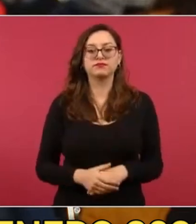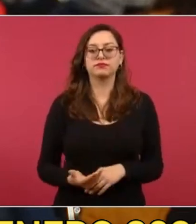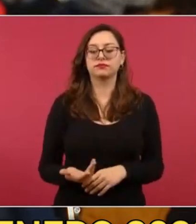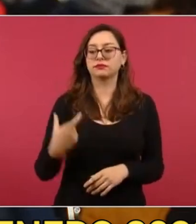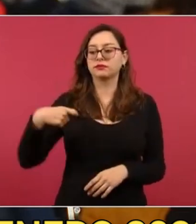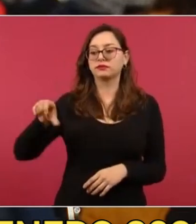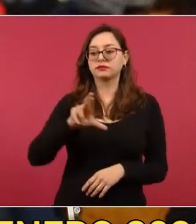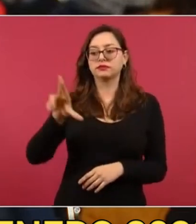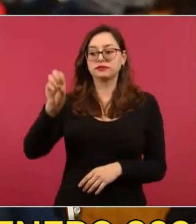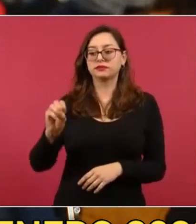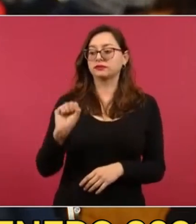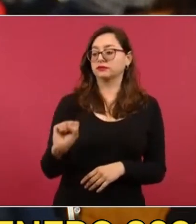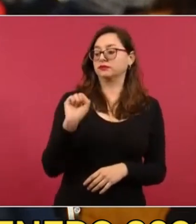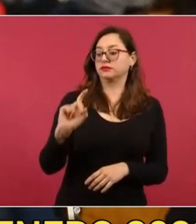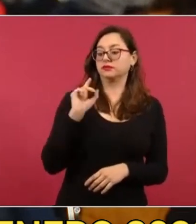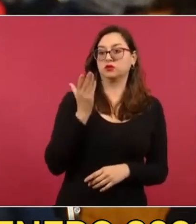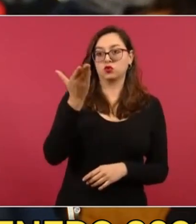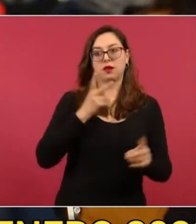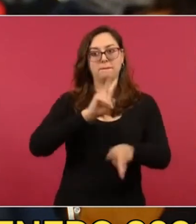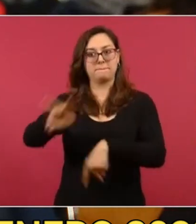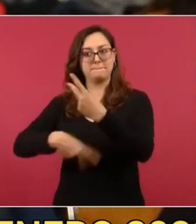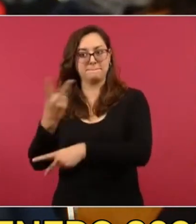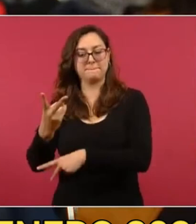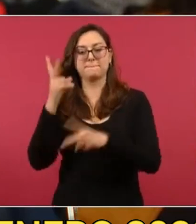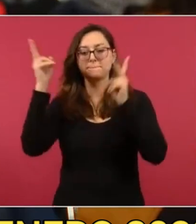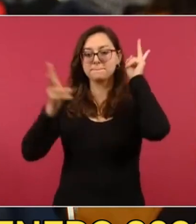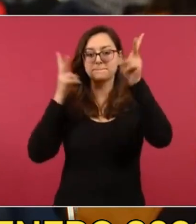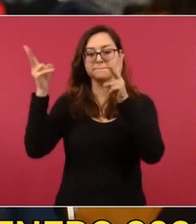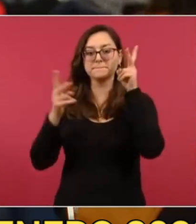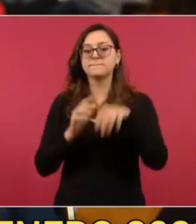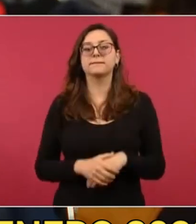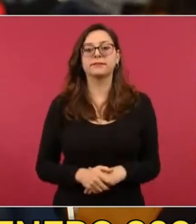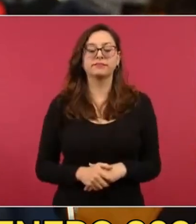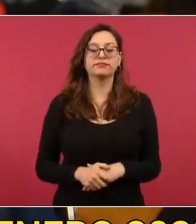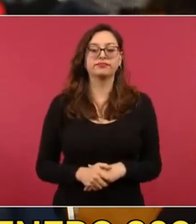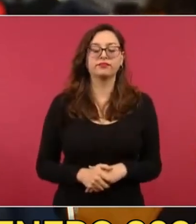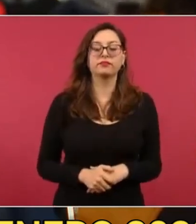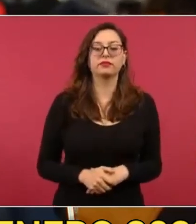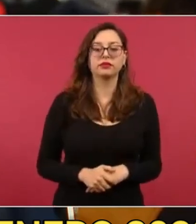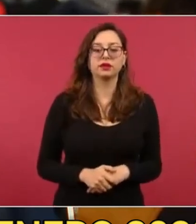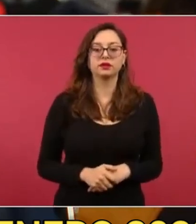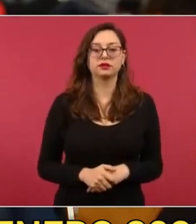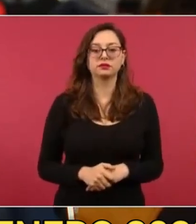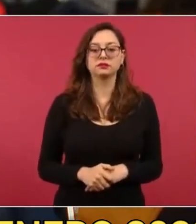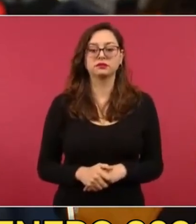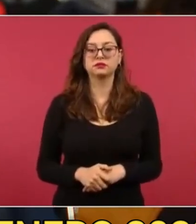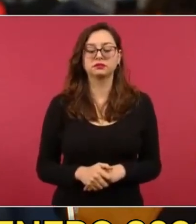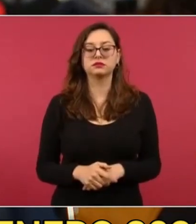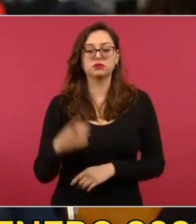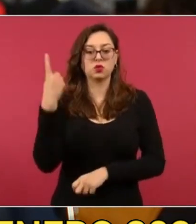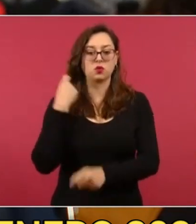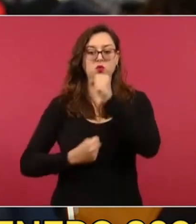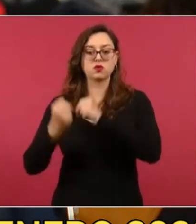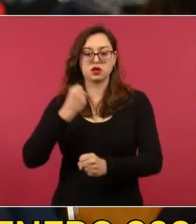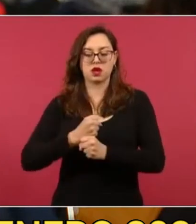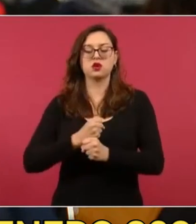Roo y bueno, yo el año pasado, el 3 de octubre, habíamos tocado un tema que le había